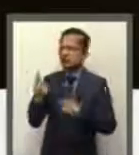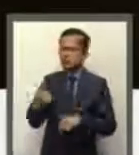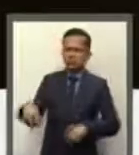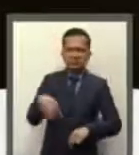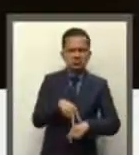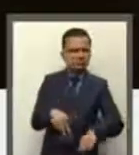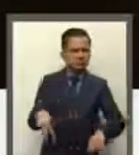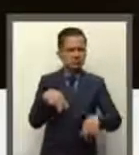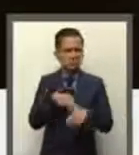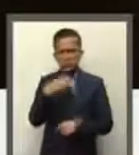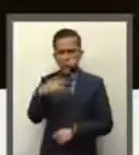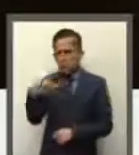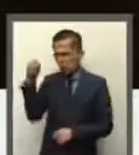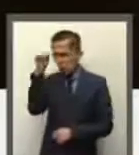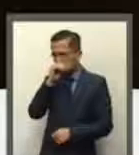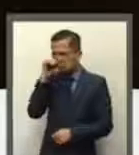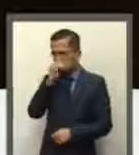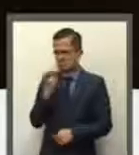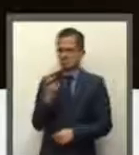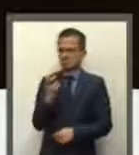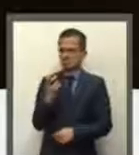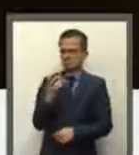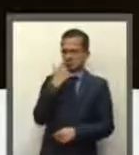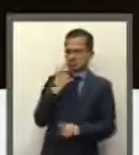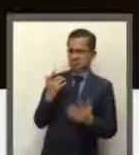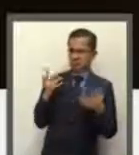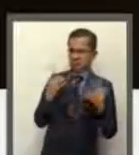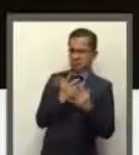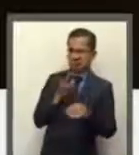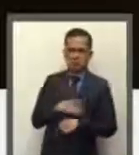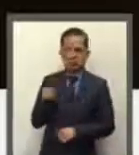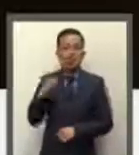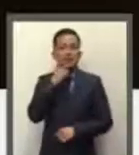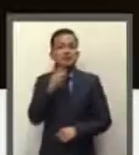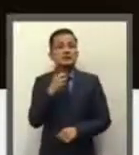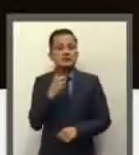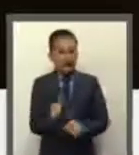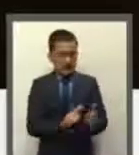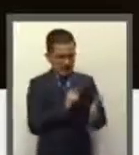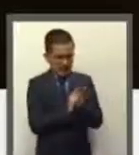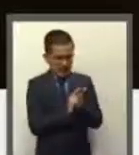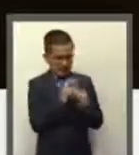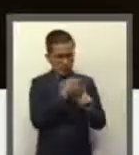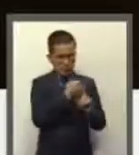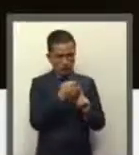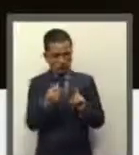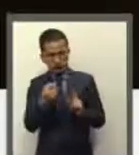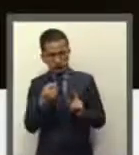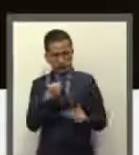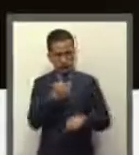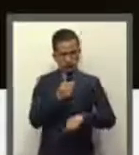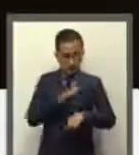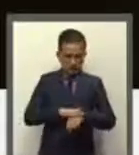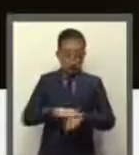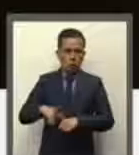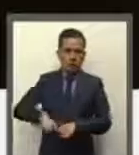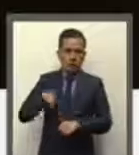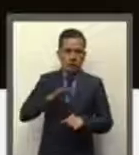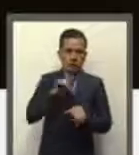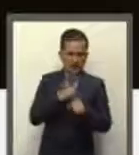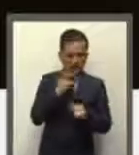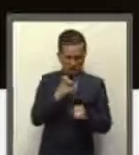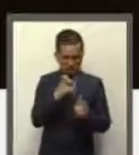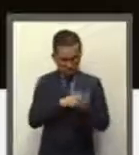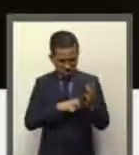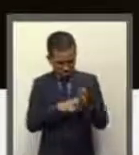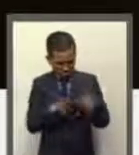los legisladores cuando se refieren a las reformas de la Ley Orgánica de la Administración Pública Federal, contenidas en